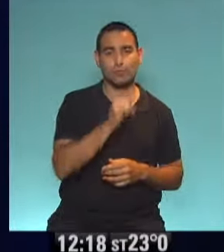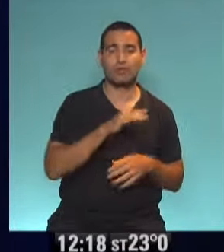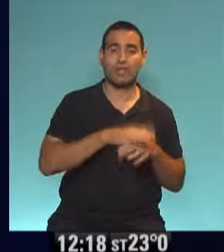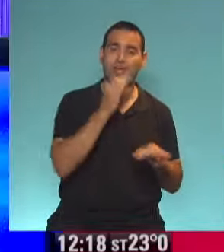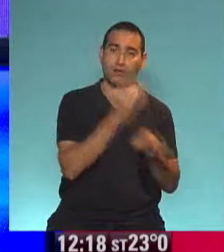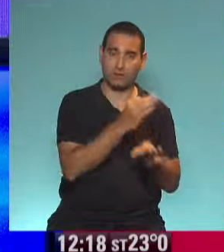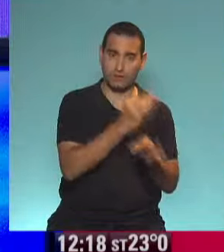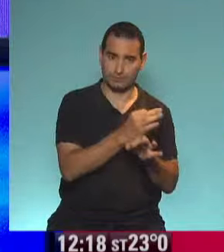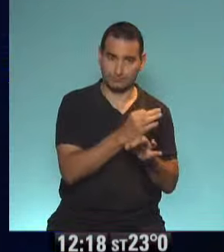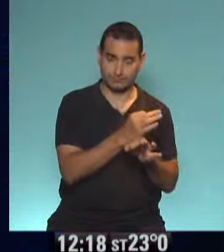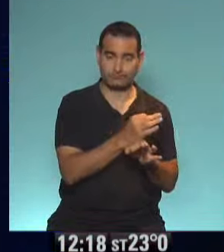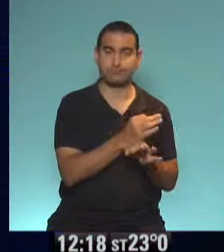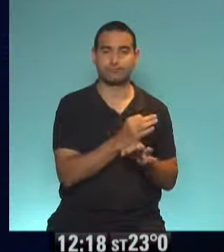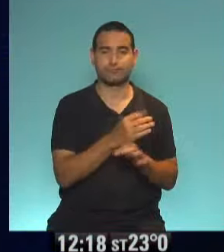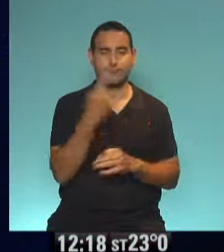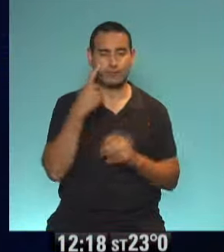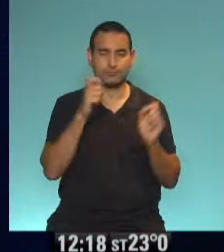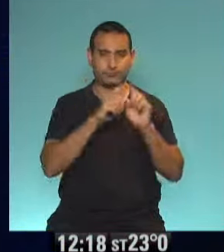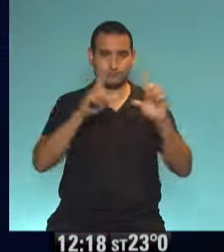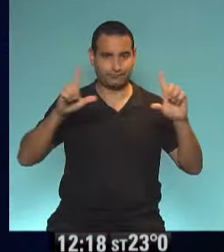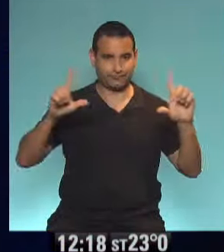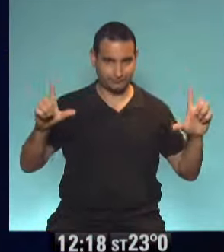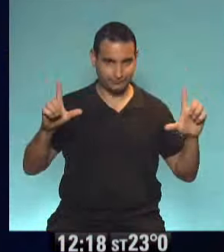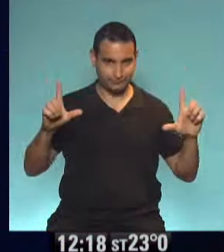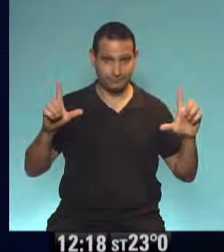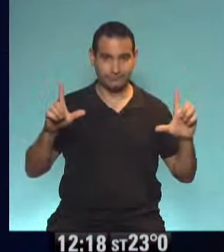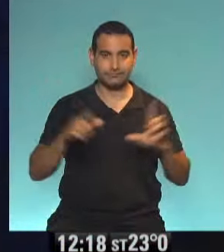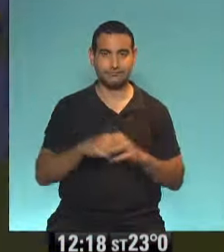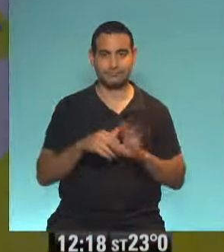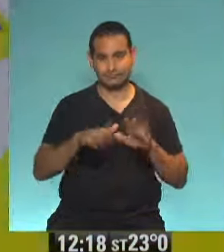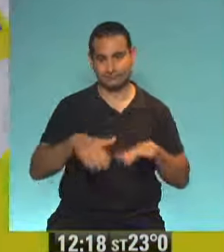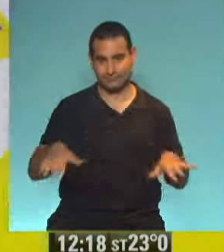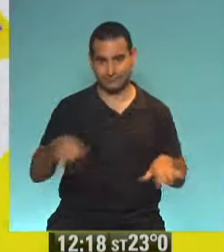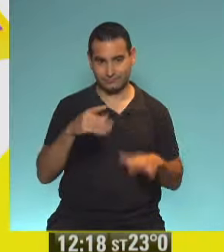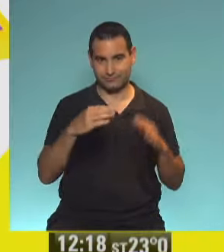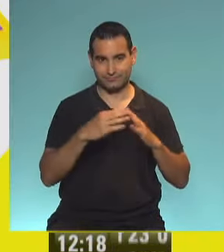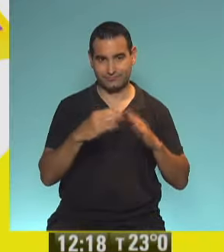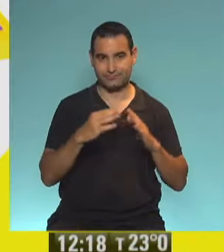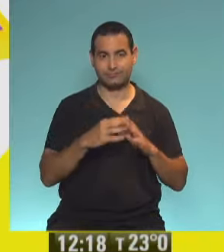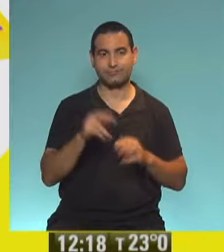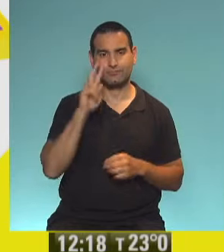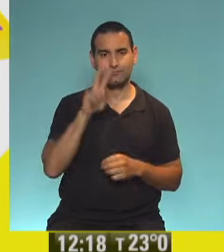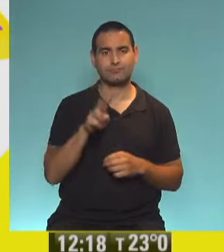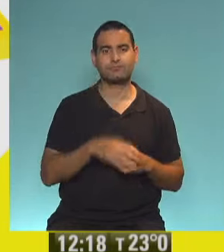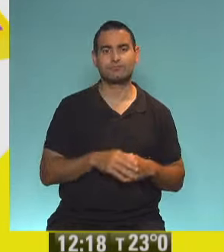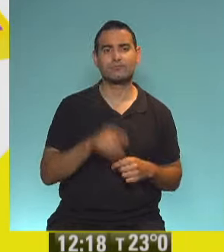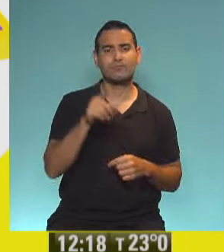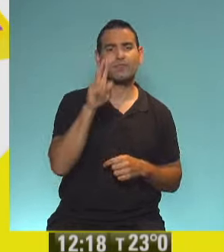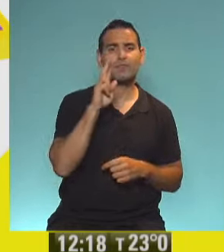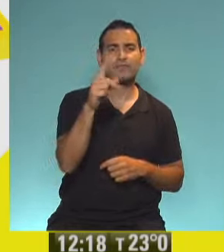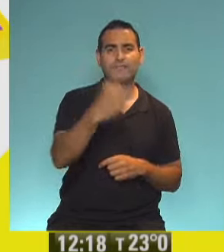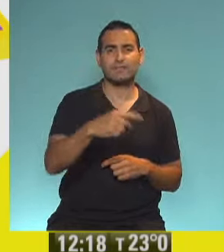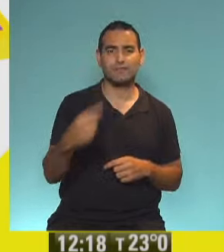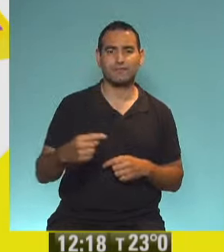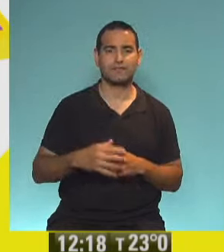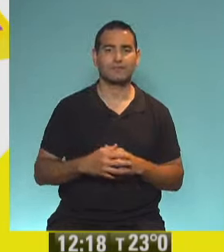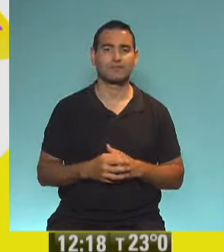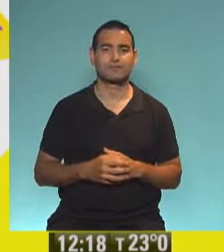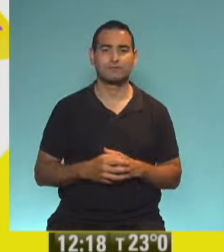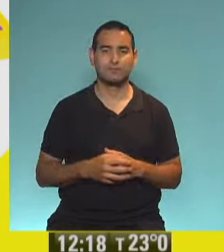escuela. Sí. Sí. Les voy a mostrar esta imagen para que miren, los chicos y las chicas en casa, ustedes ahora, para que me digan qué ven en esta imagen,